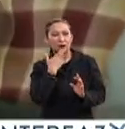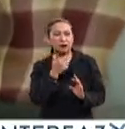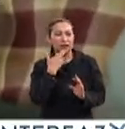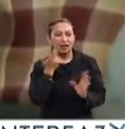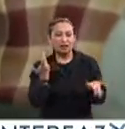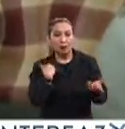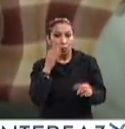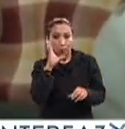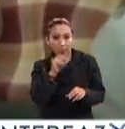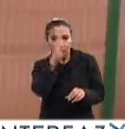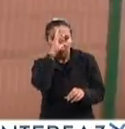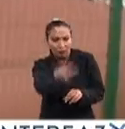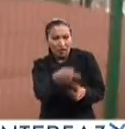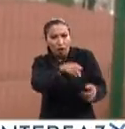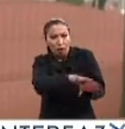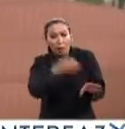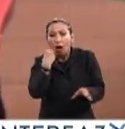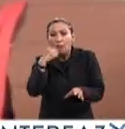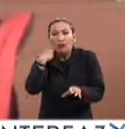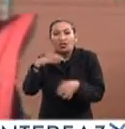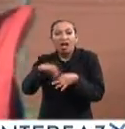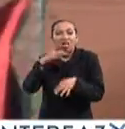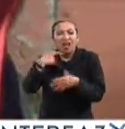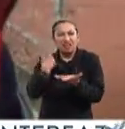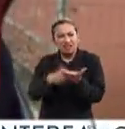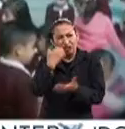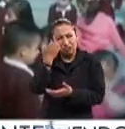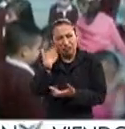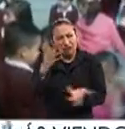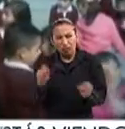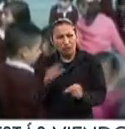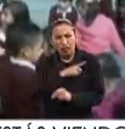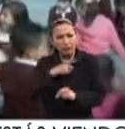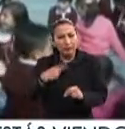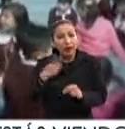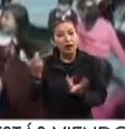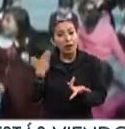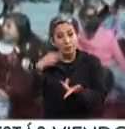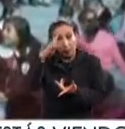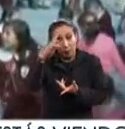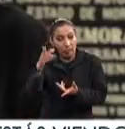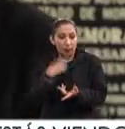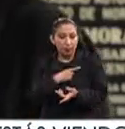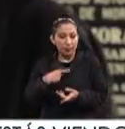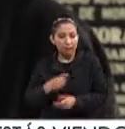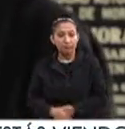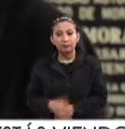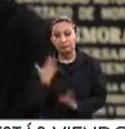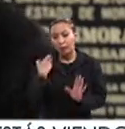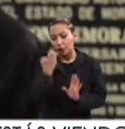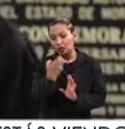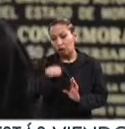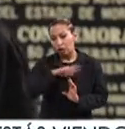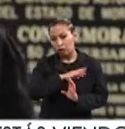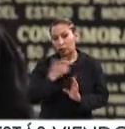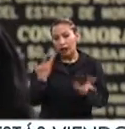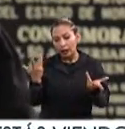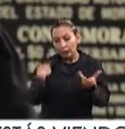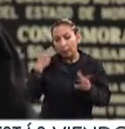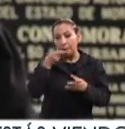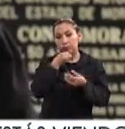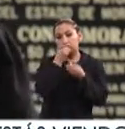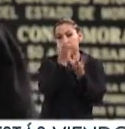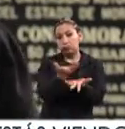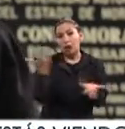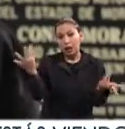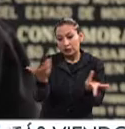azucaradas que no están permitidos y también alimentos chatarra dentro de las escuelas, las cuales tampoco están permitidos. Teóricamente lo que nosotros estamos planteando